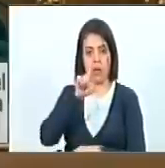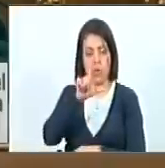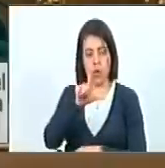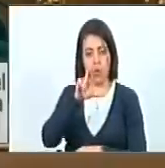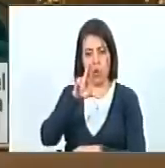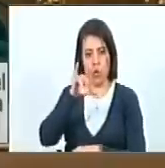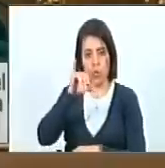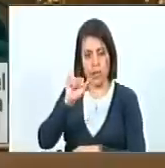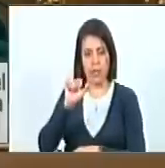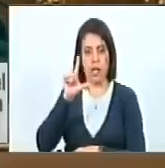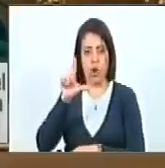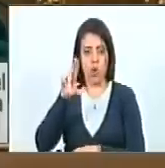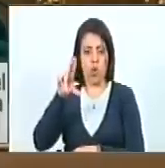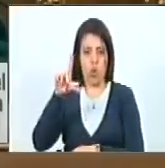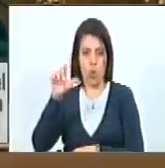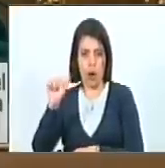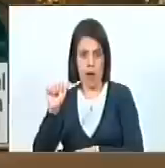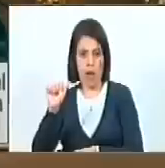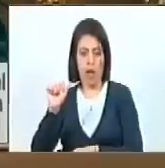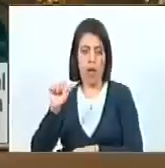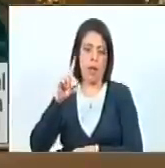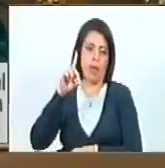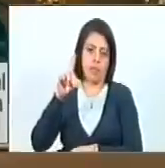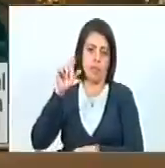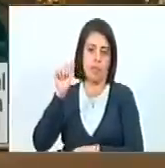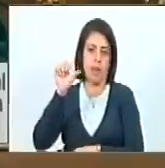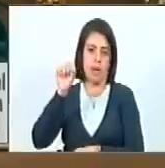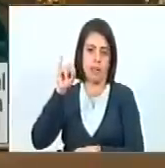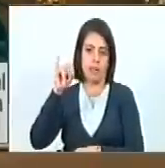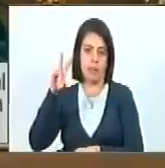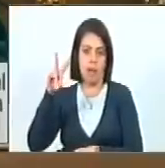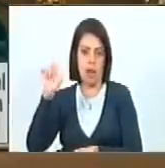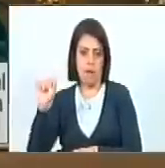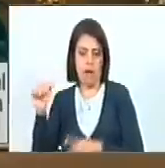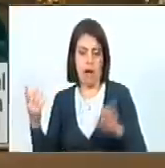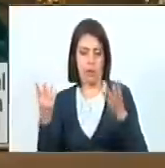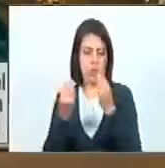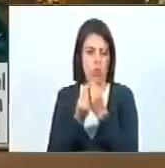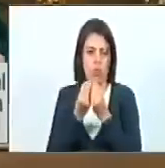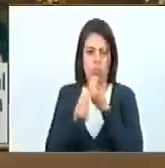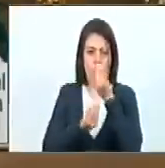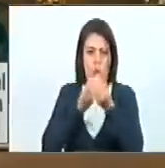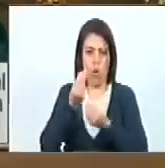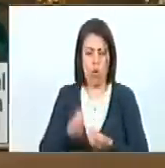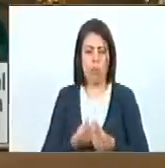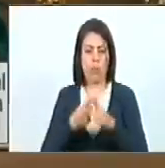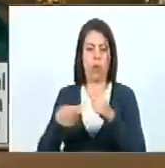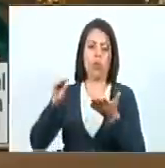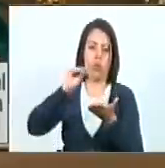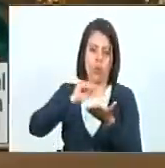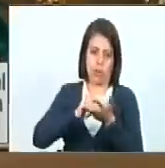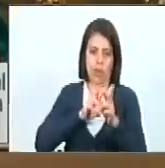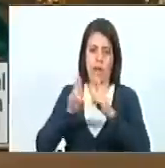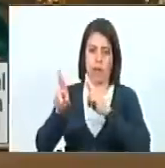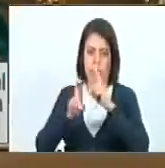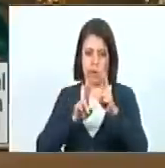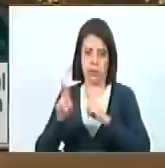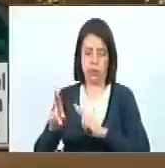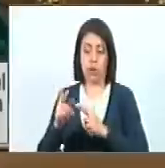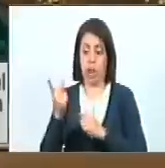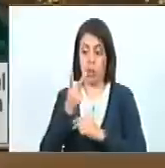Luis Inácio Lula da Silva, enmarcado en un contexto para el restablecimiento de las